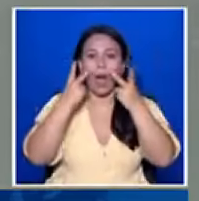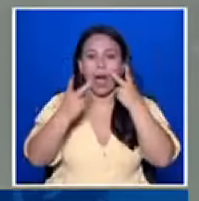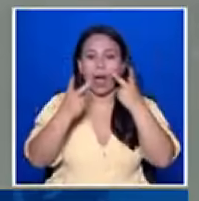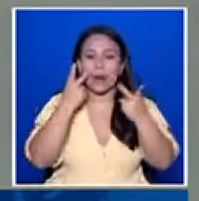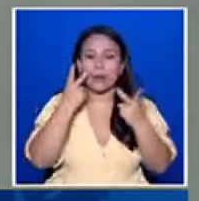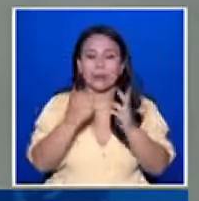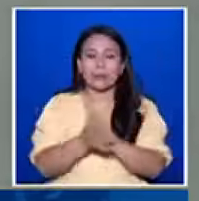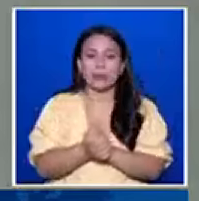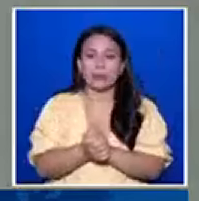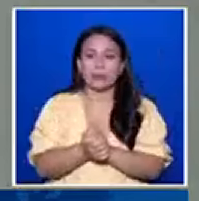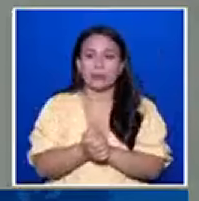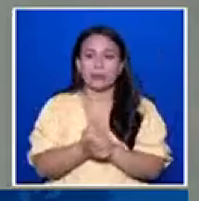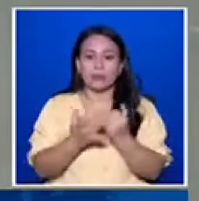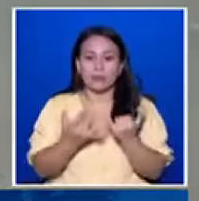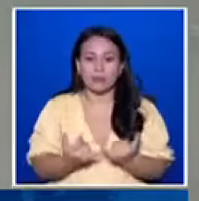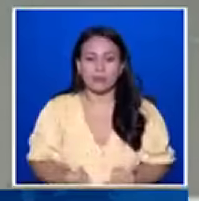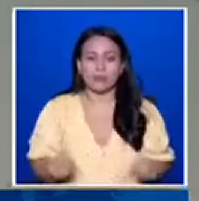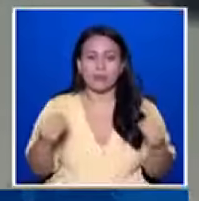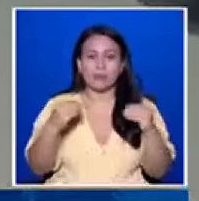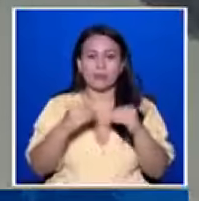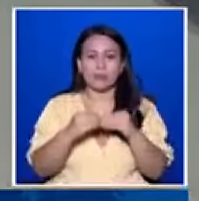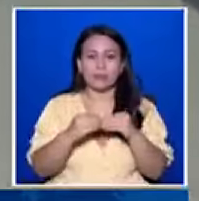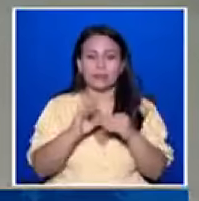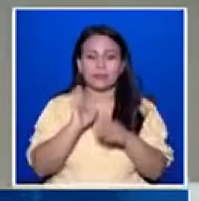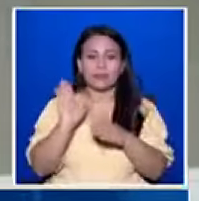¿no? Y entonces estamos